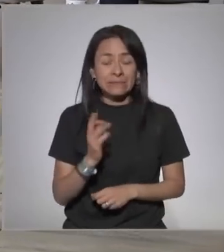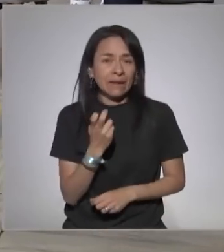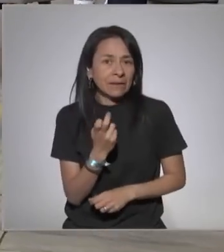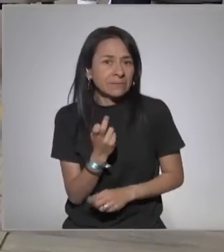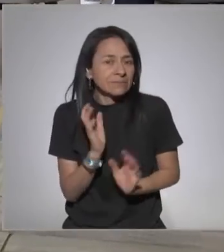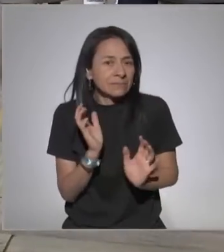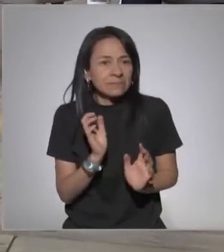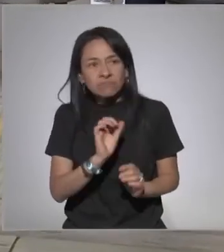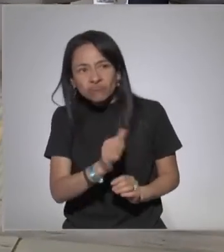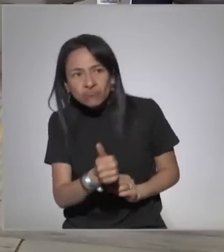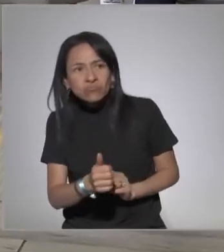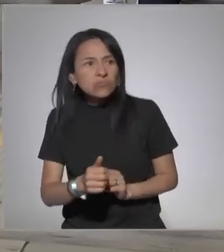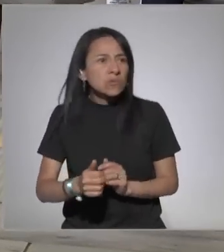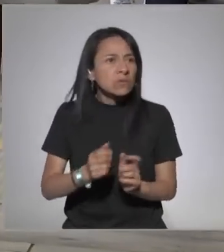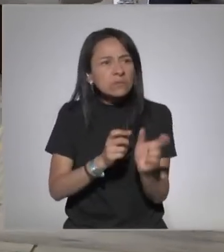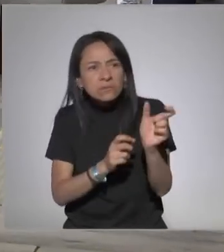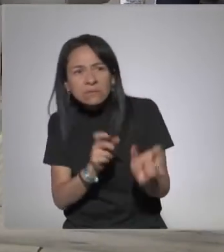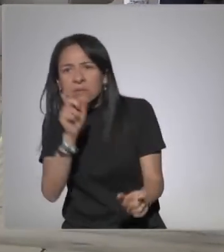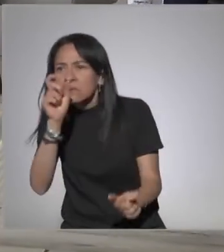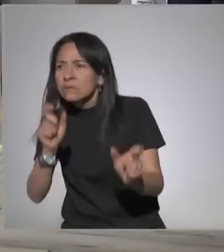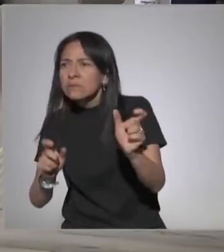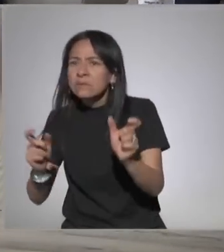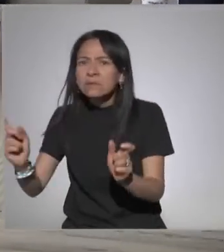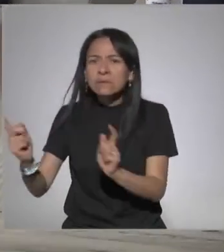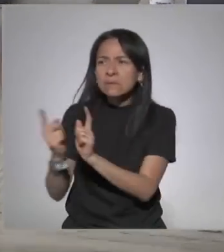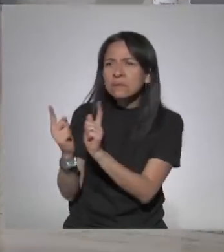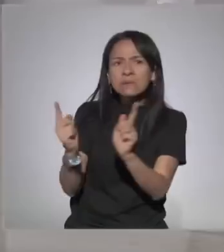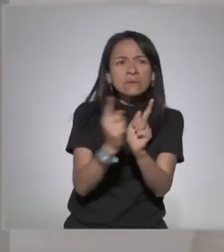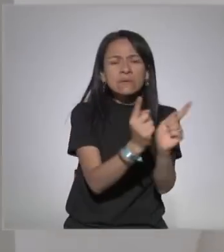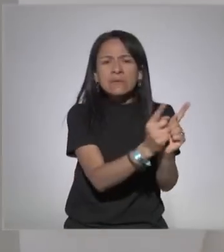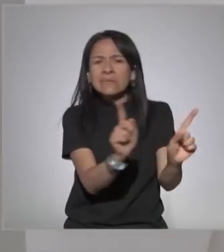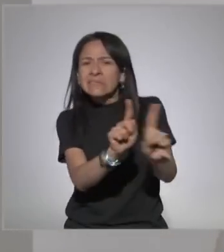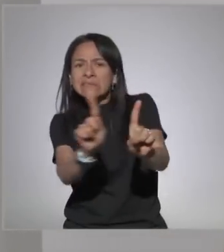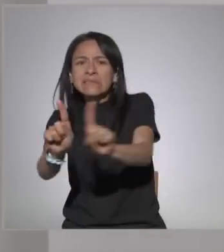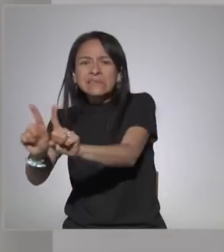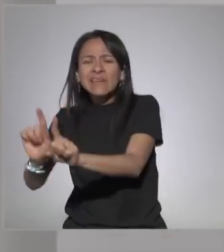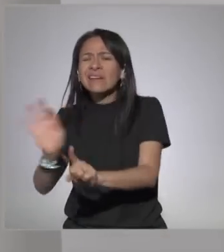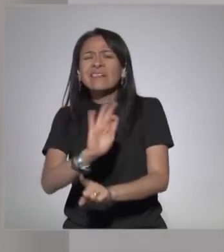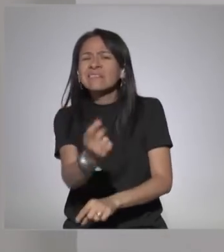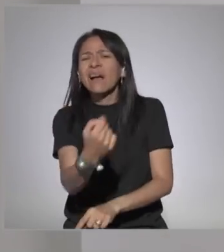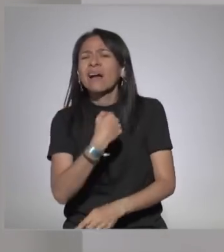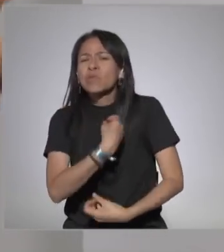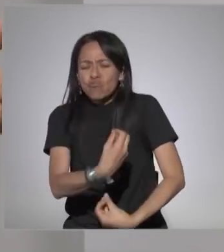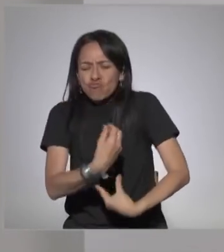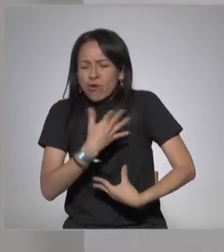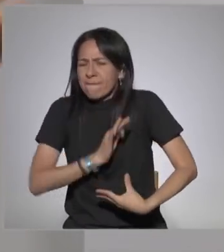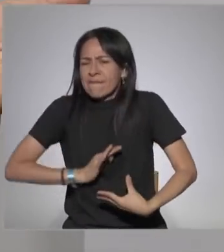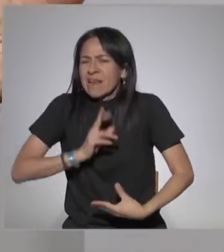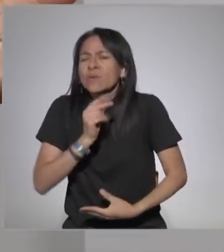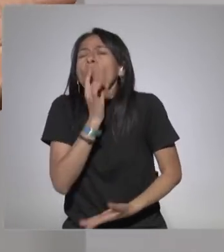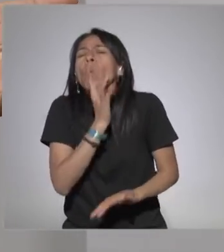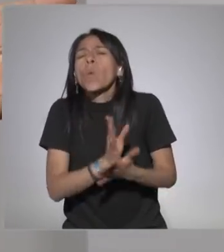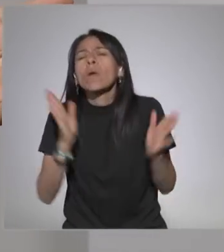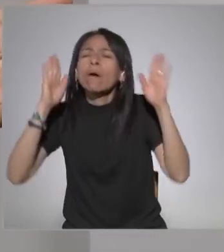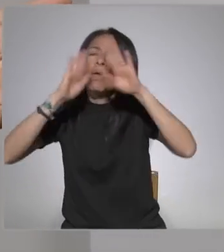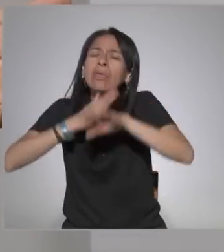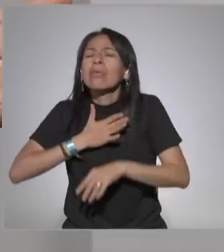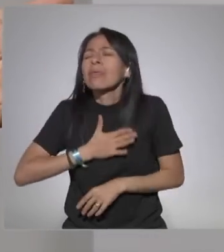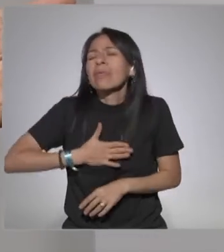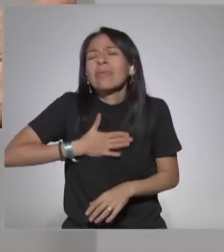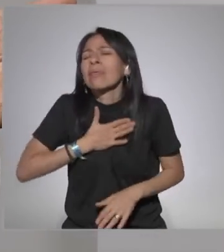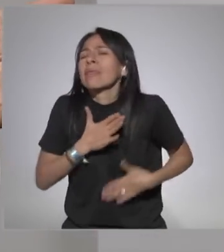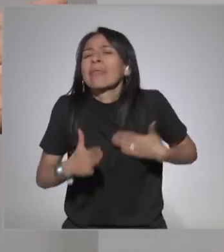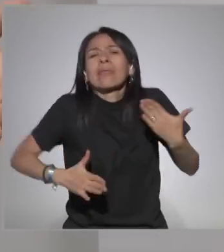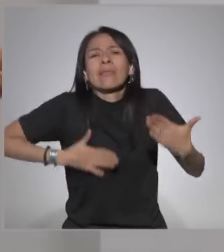una más otra es lo que me va a hacer feliz, a lo mejor no te hace feliz, nomás te hace que te diviertas. Pero seguramente que no te va a llevar a